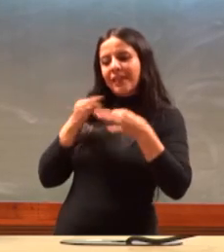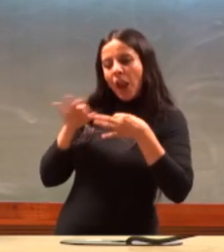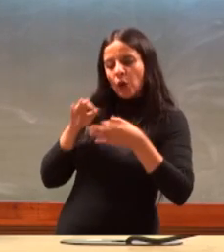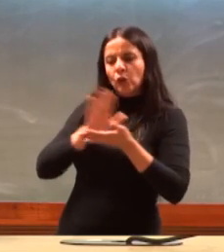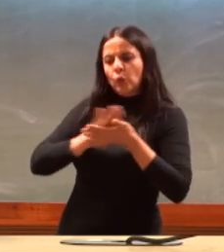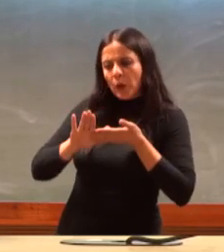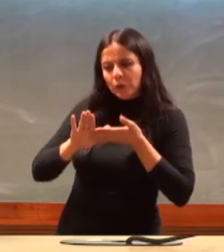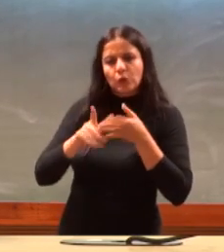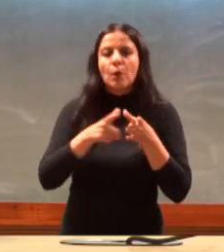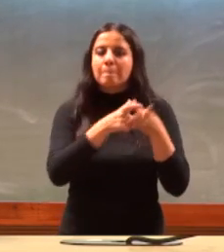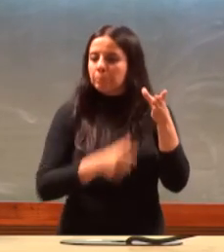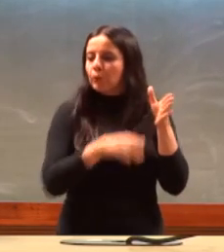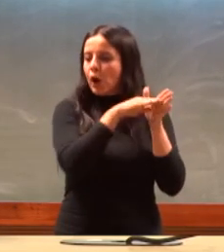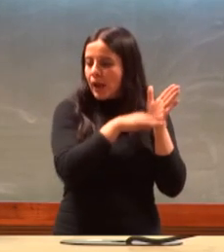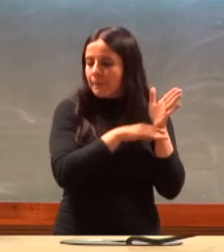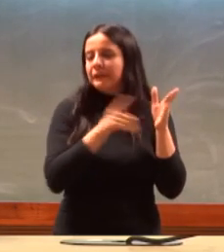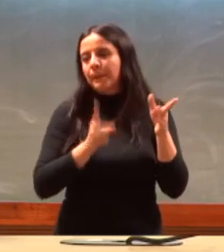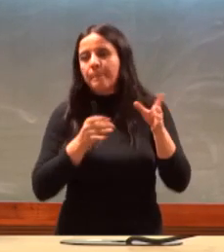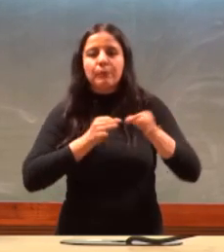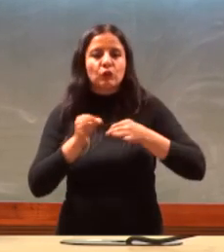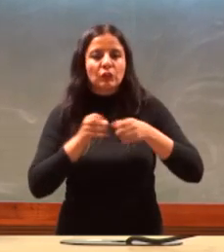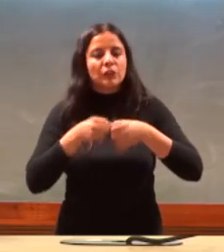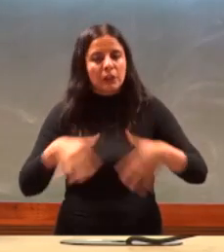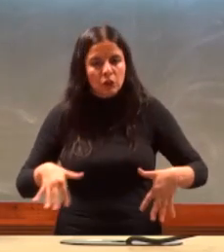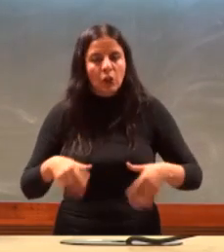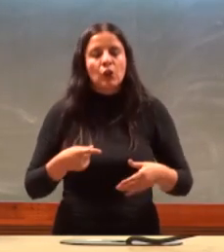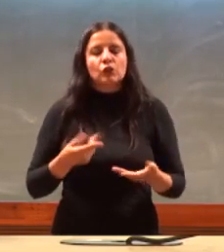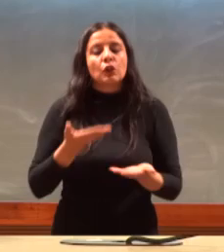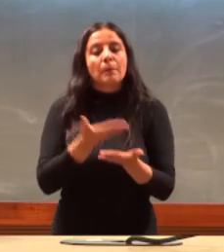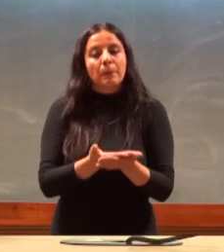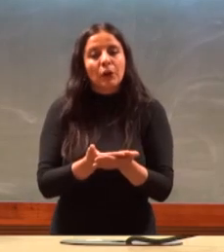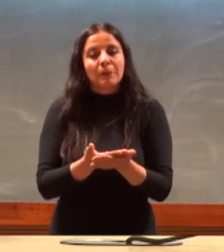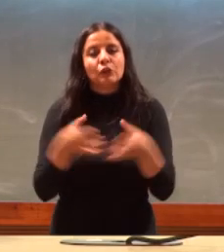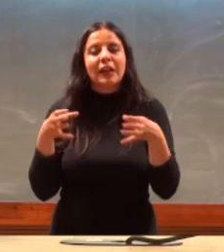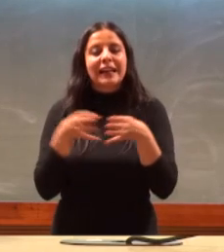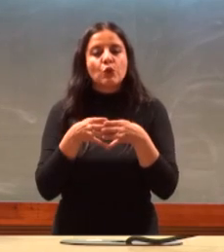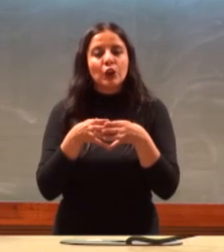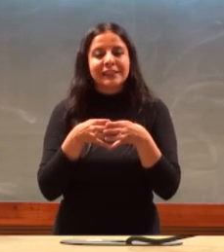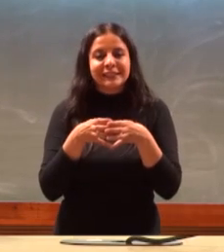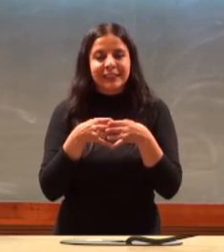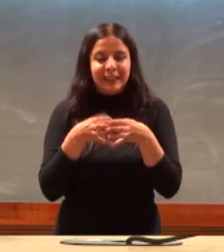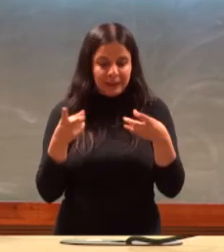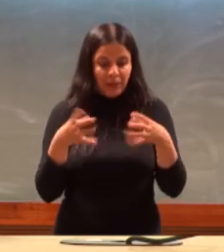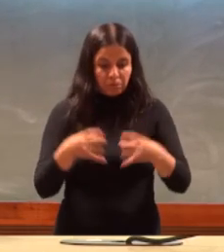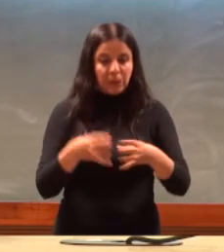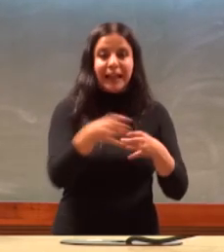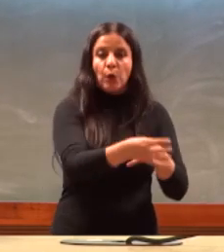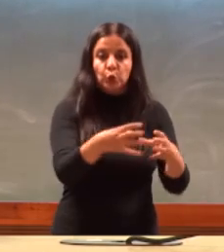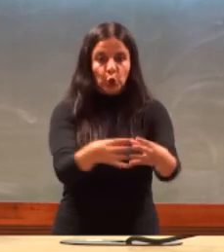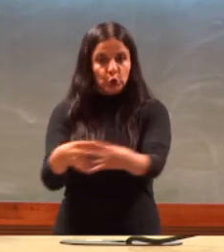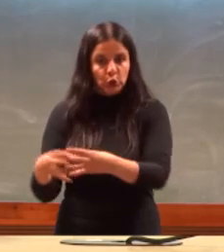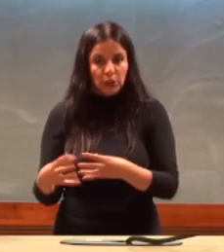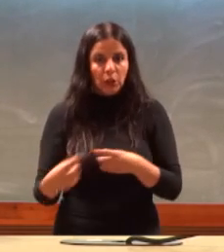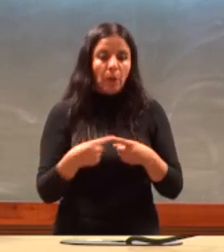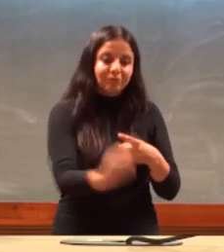programas y proyectos de extensión para lo cual proponemos hacer reuniones inter claustro y también mesas de diálogo con distintos actores de la sociedad a partir de